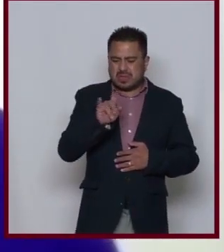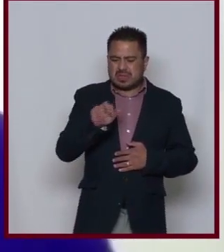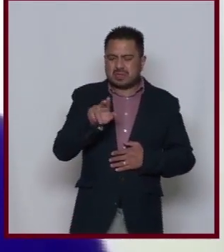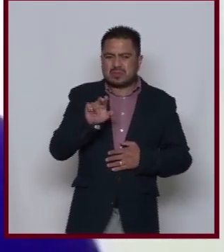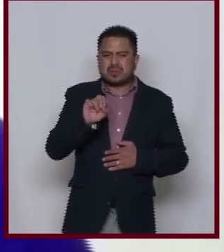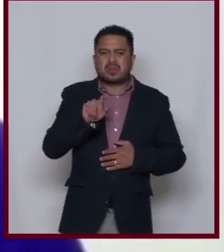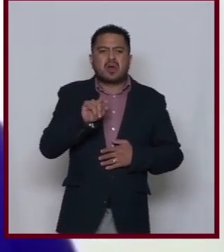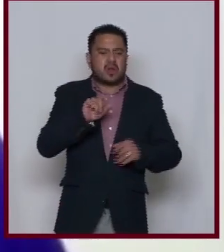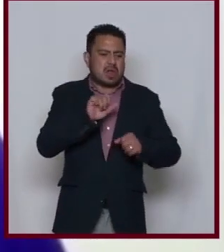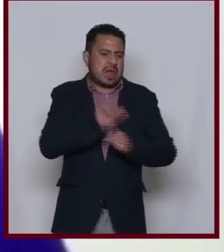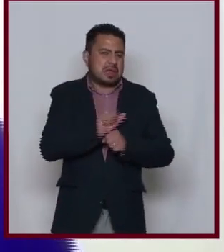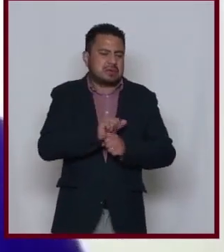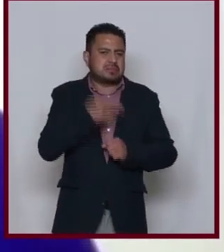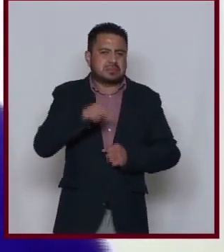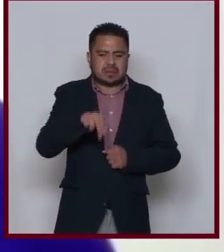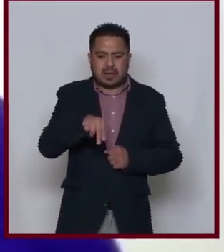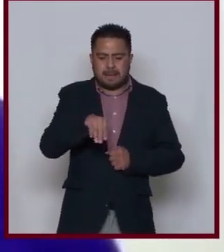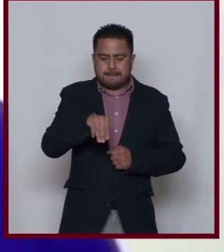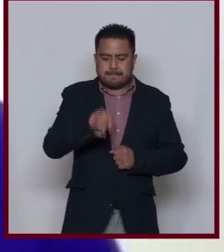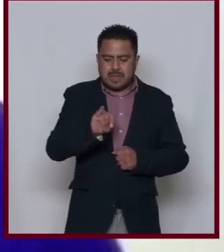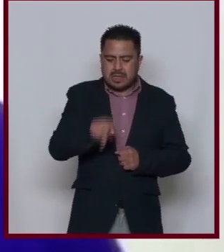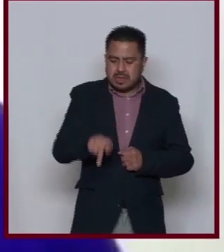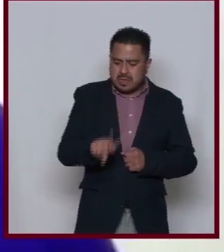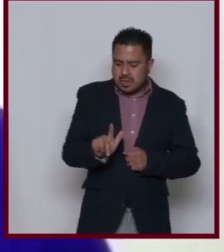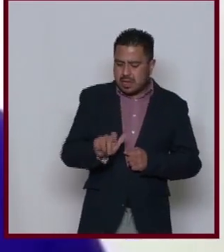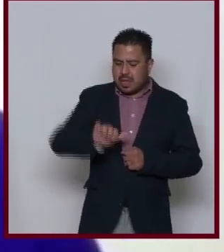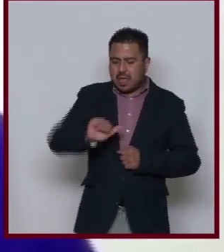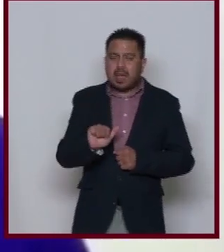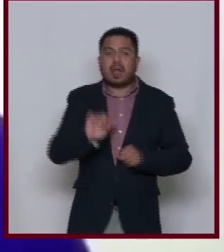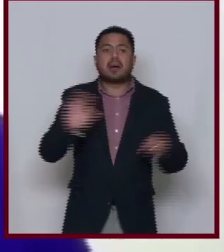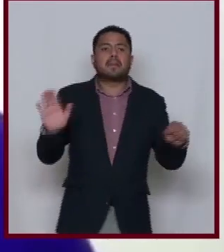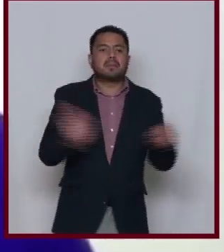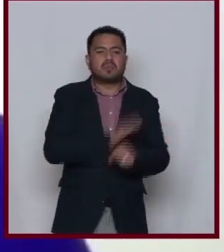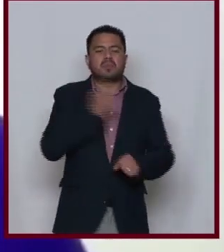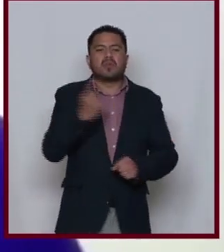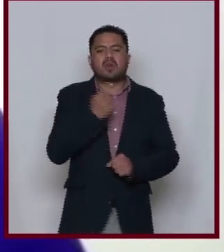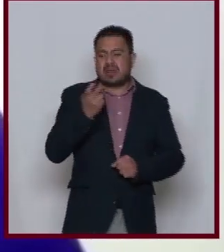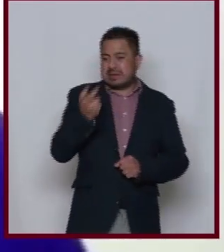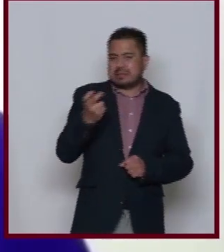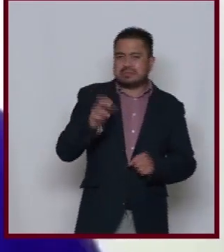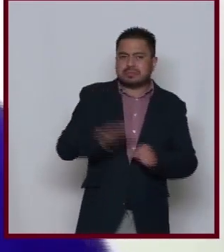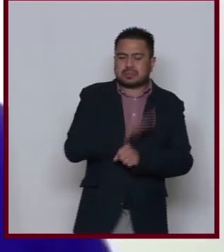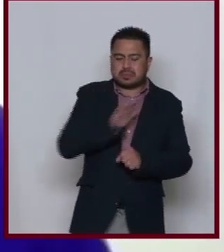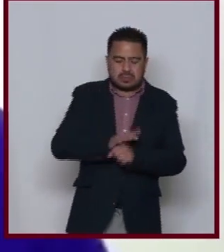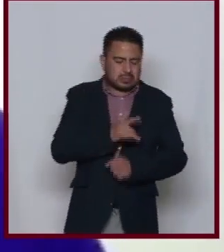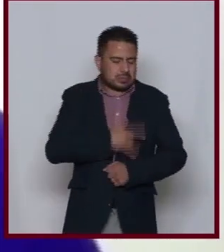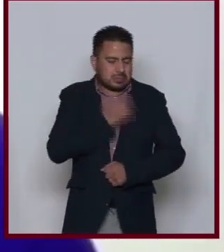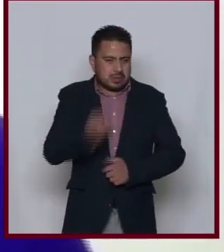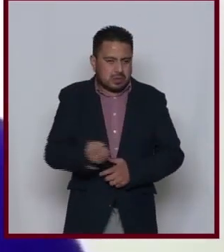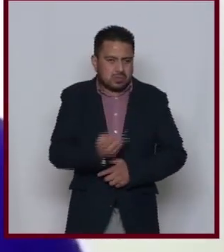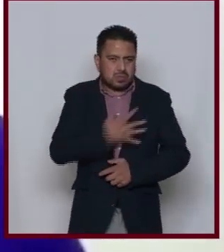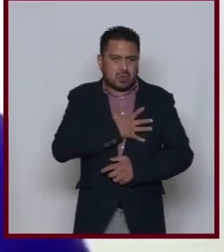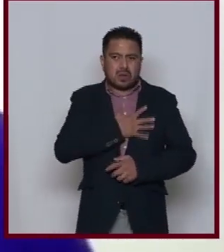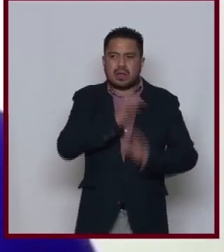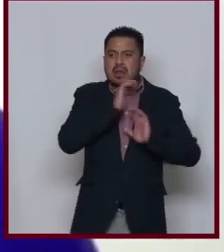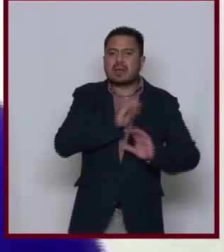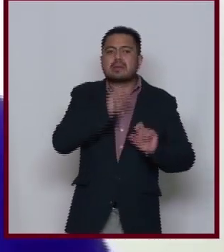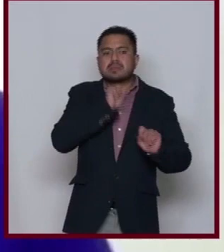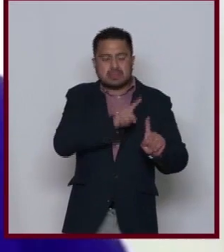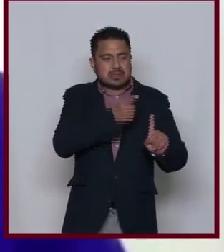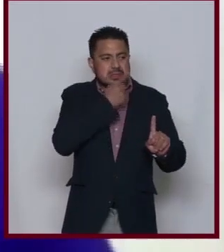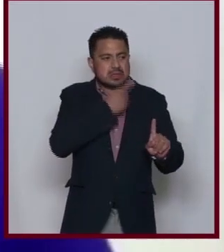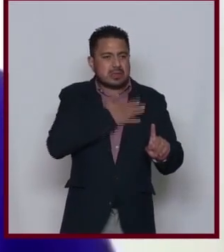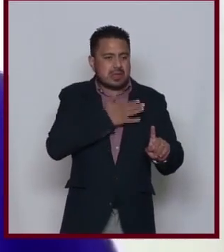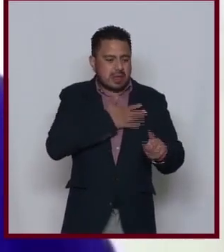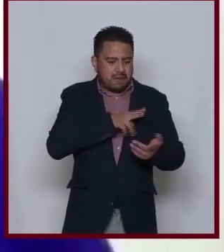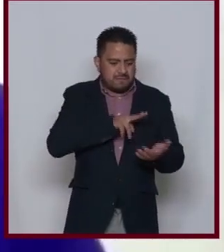de un artista que se llama Mika, porque justo nos llena, ¿no? Esa misma canción nos dice que